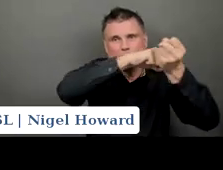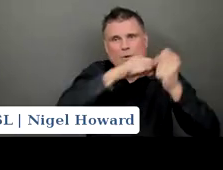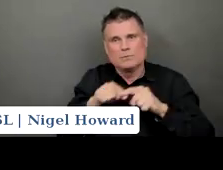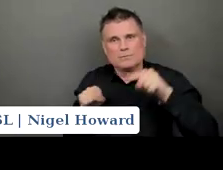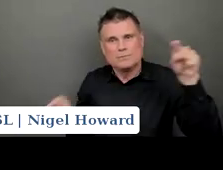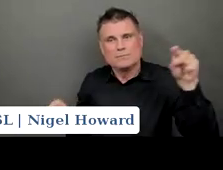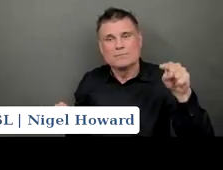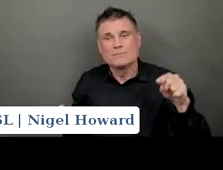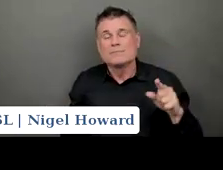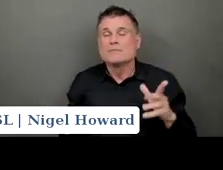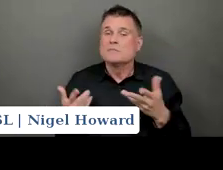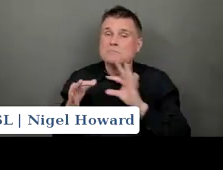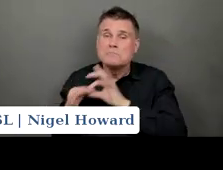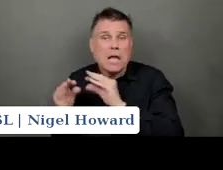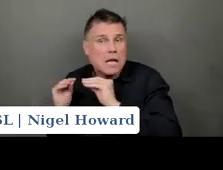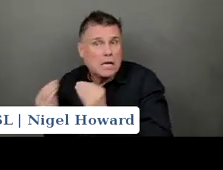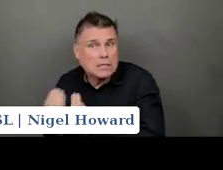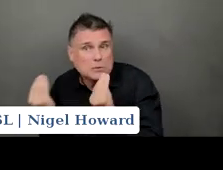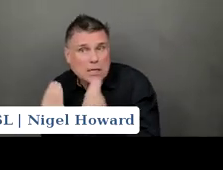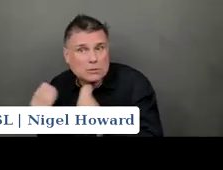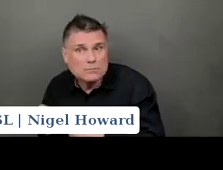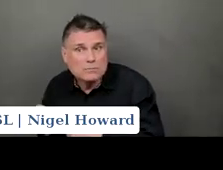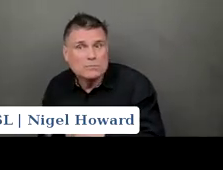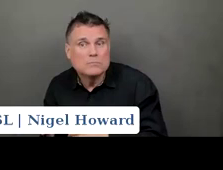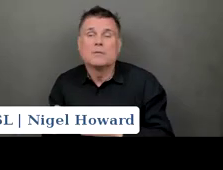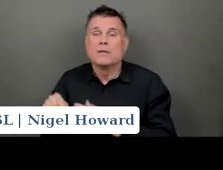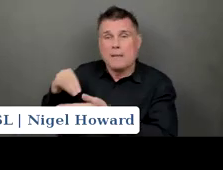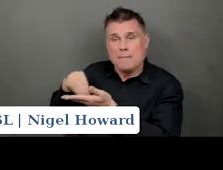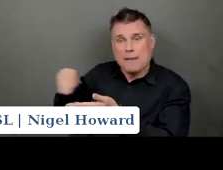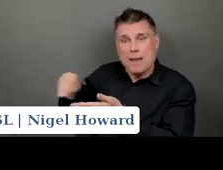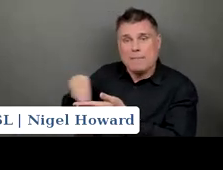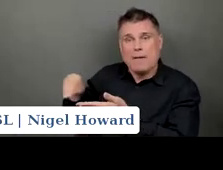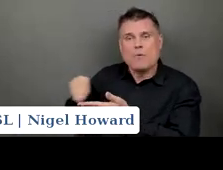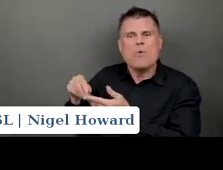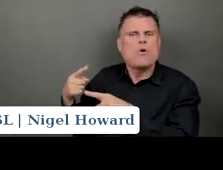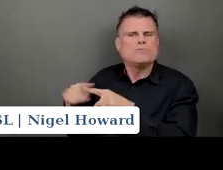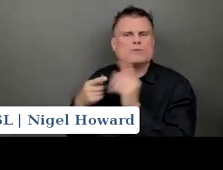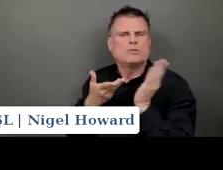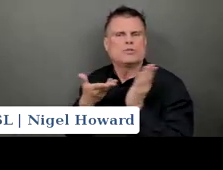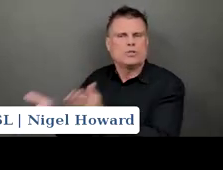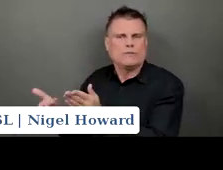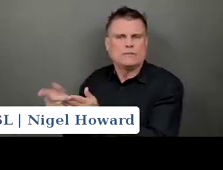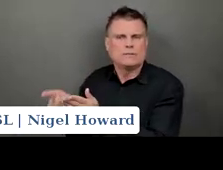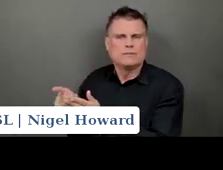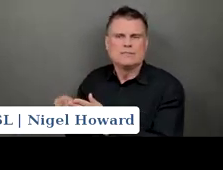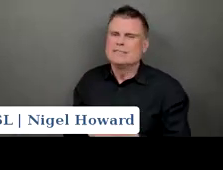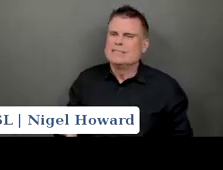estos dispositivos a todos nuestros usuarios que lo solicitan, la formación para poder brindar cuidados de calidad a través de